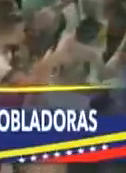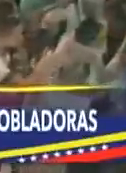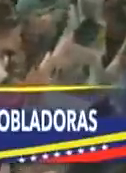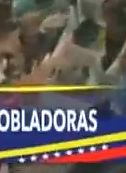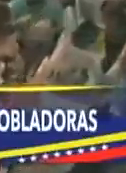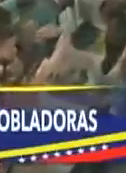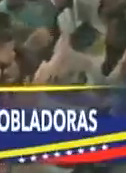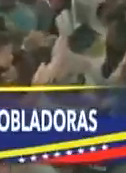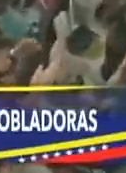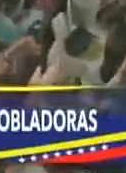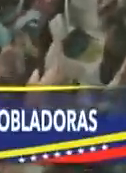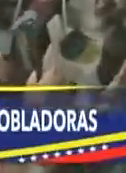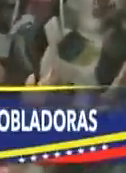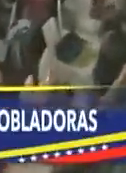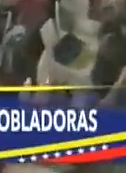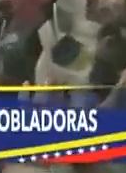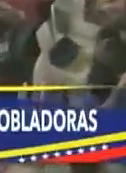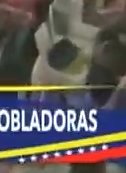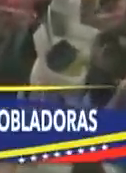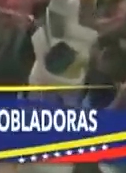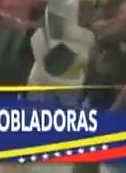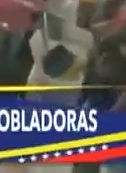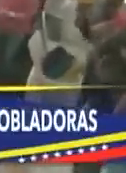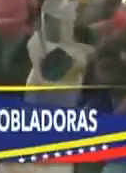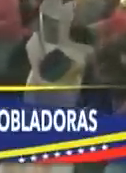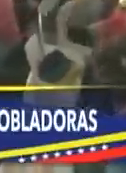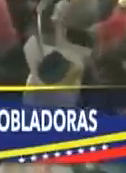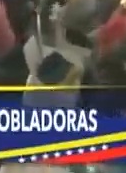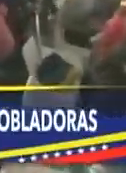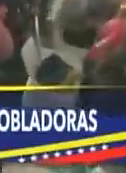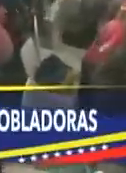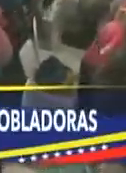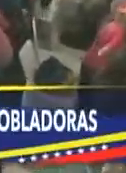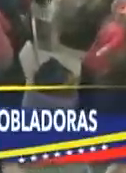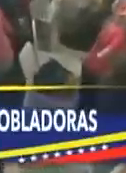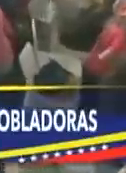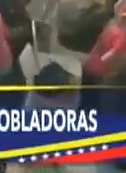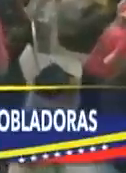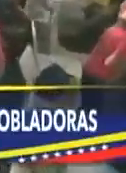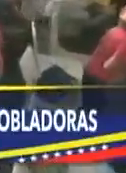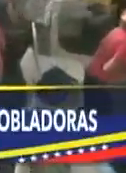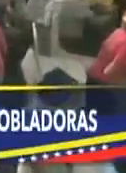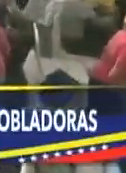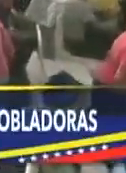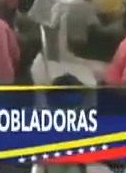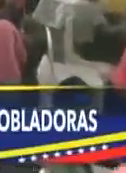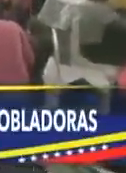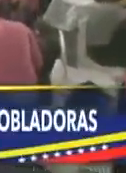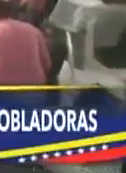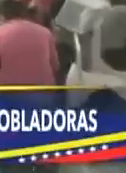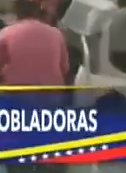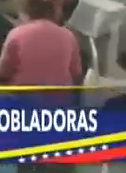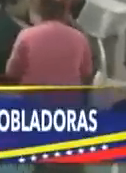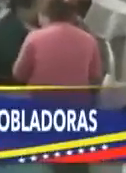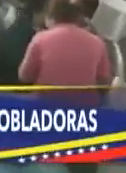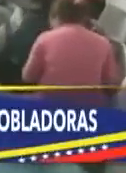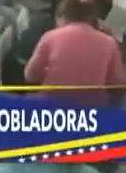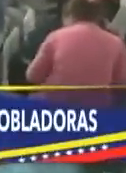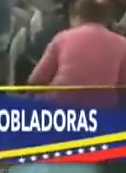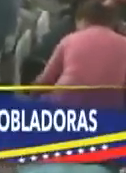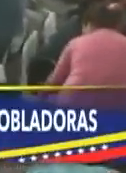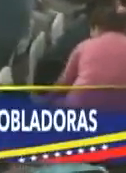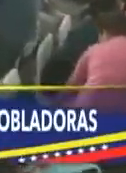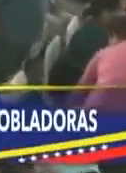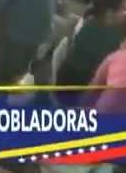nicolás maduro al movimiento de pobladores y de pobladoras que hoy están haciendo vida acá en la plaza bicentenario nos